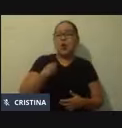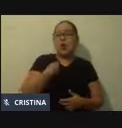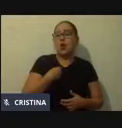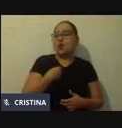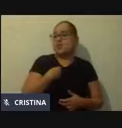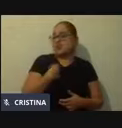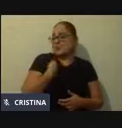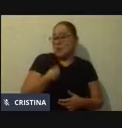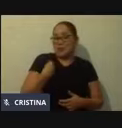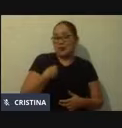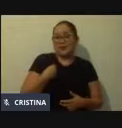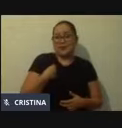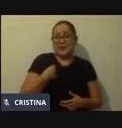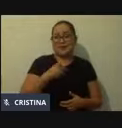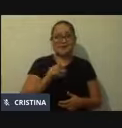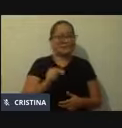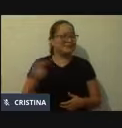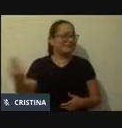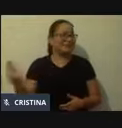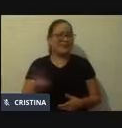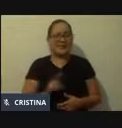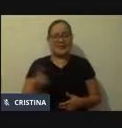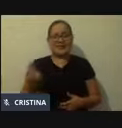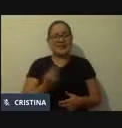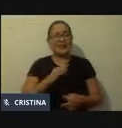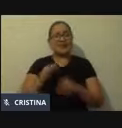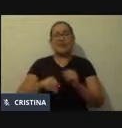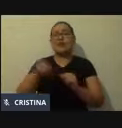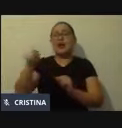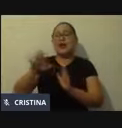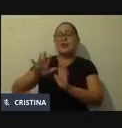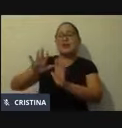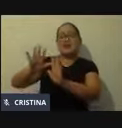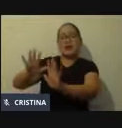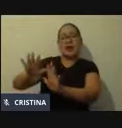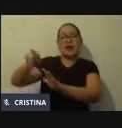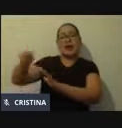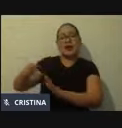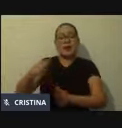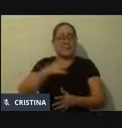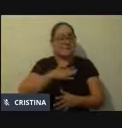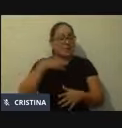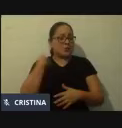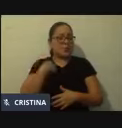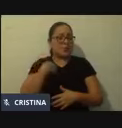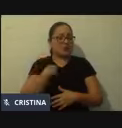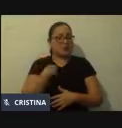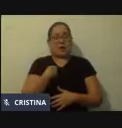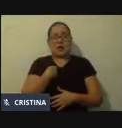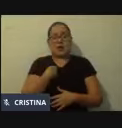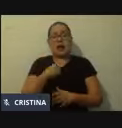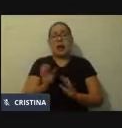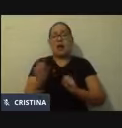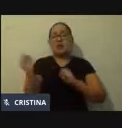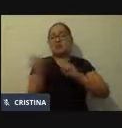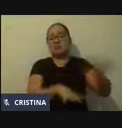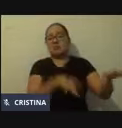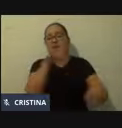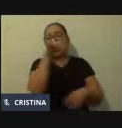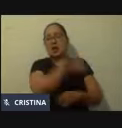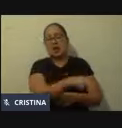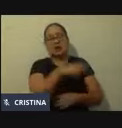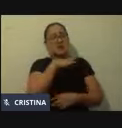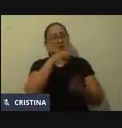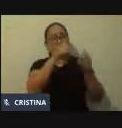¿cuál bolsa? Ni algo, o sea, todo lo tengo ahí, la bolsa ni le he cambiado, la tengo ahí botada, no sé ni dónde